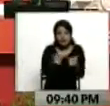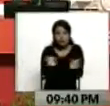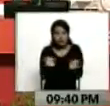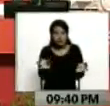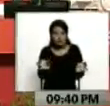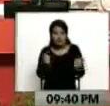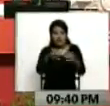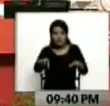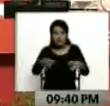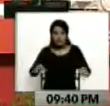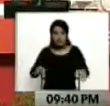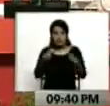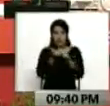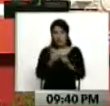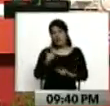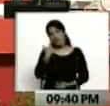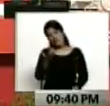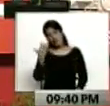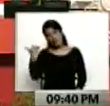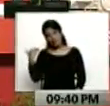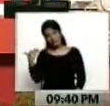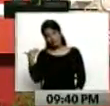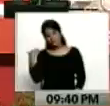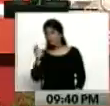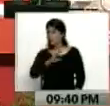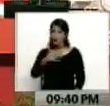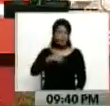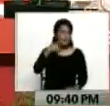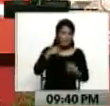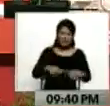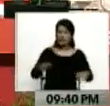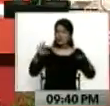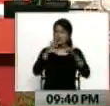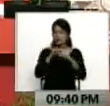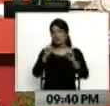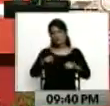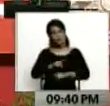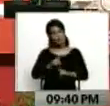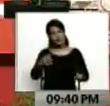no se puede perder nada de lo logrado afortunadamente